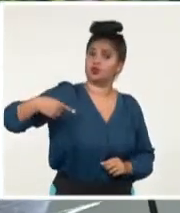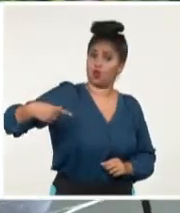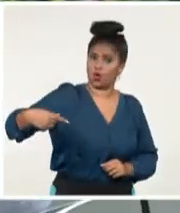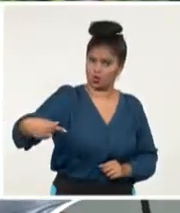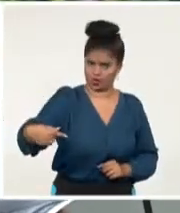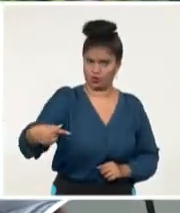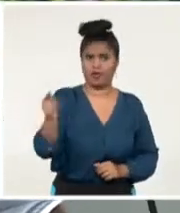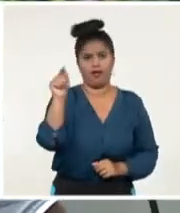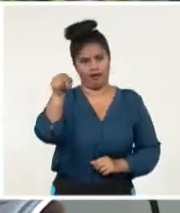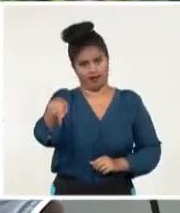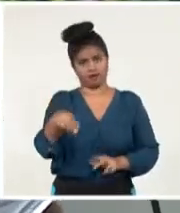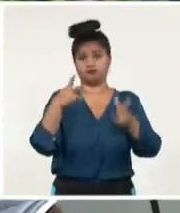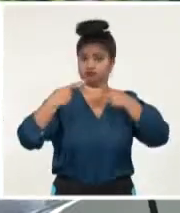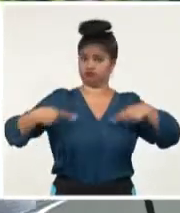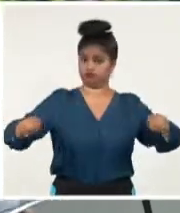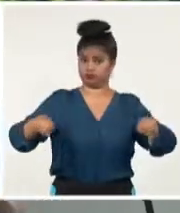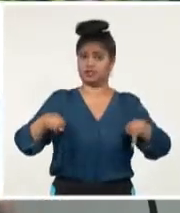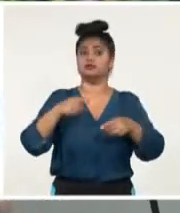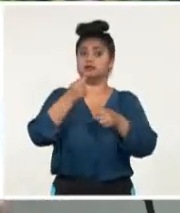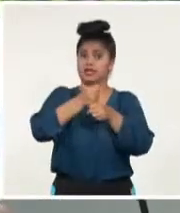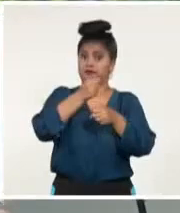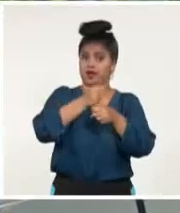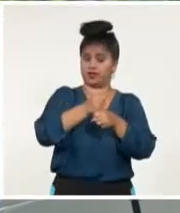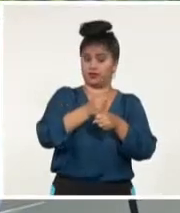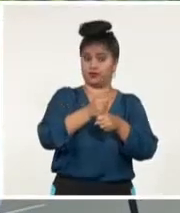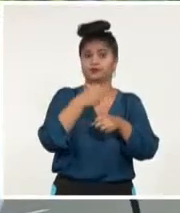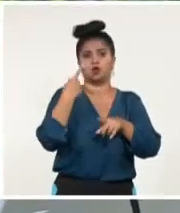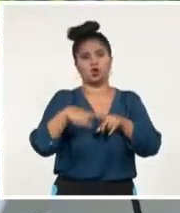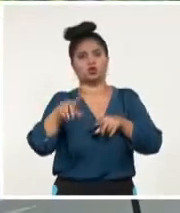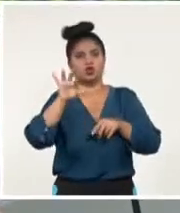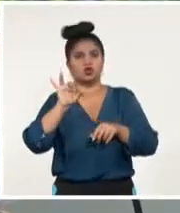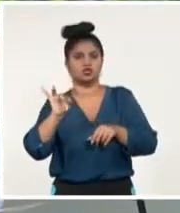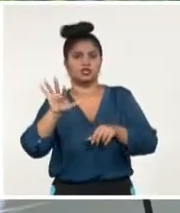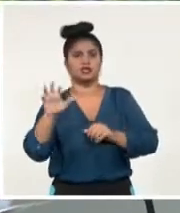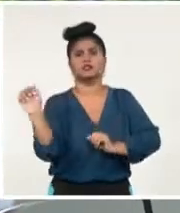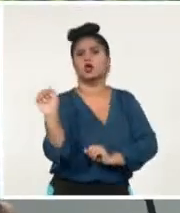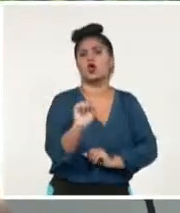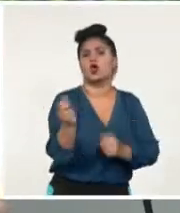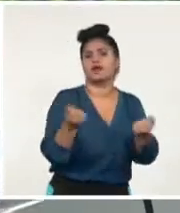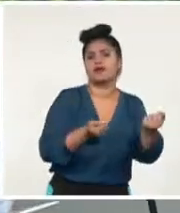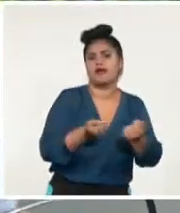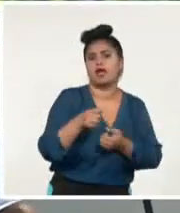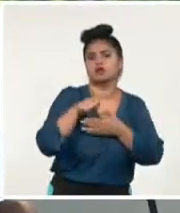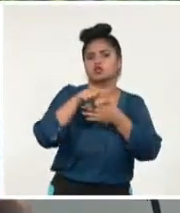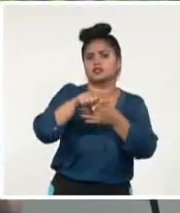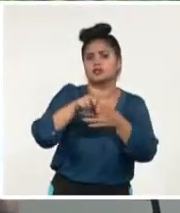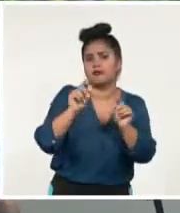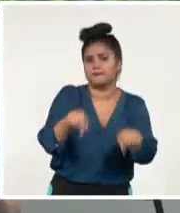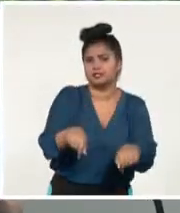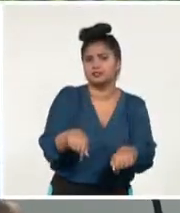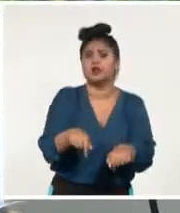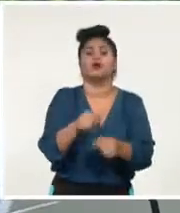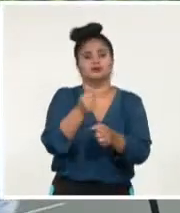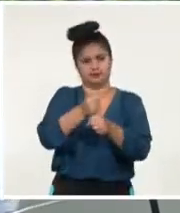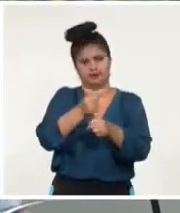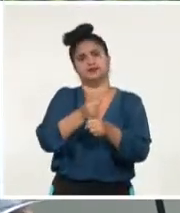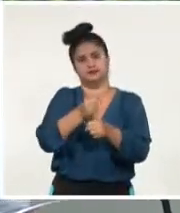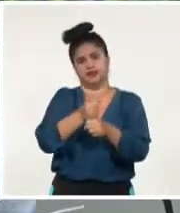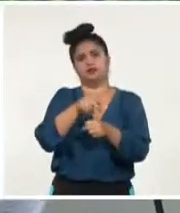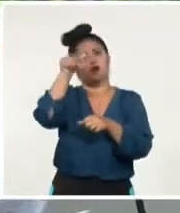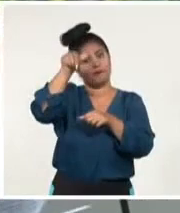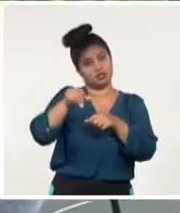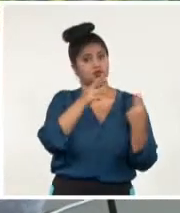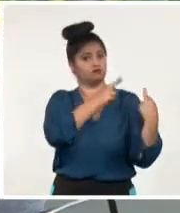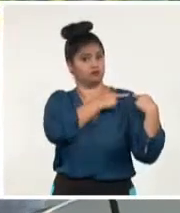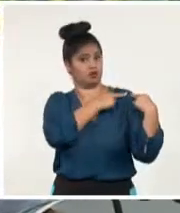tensión. Y hay 75 carros de servicio que trabajan más a los niveles bajos de tensión, 110, 220, y las acometidas, que son los conductores que van